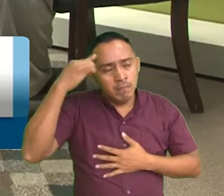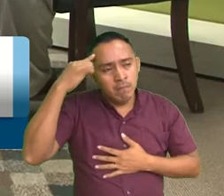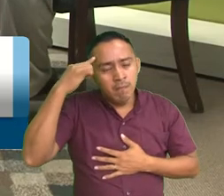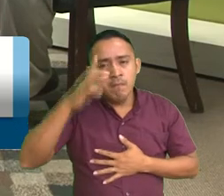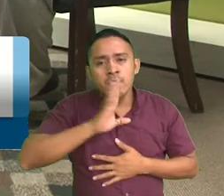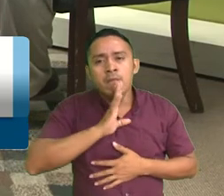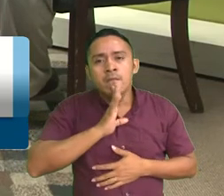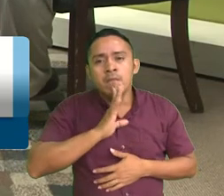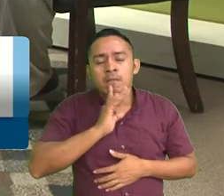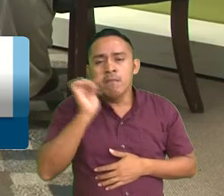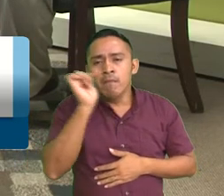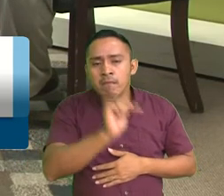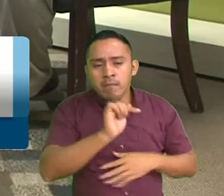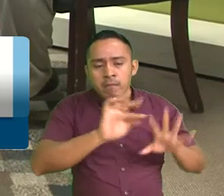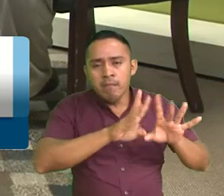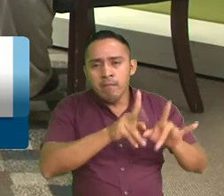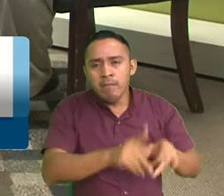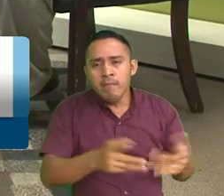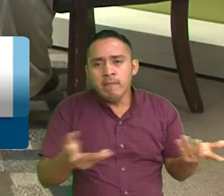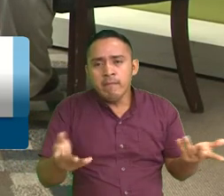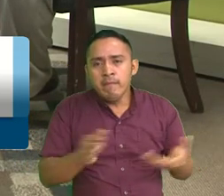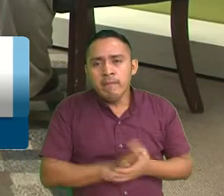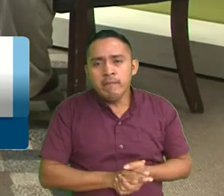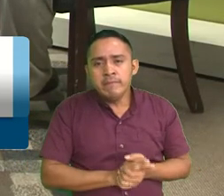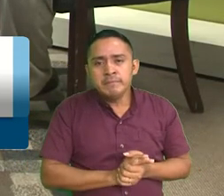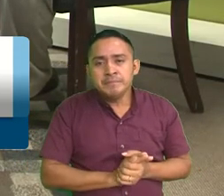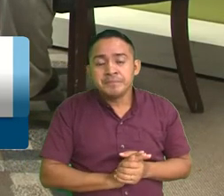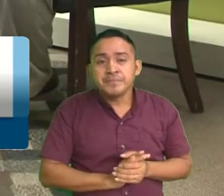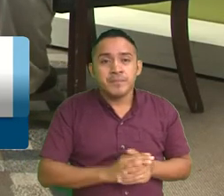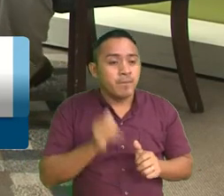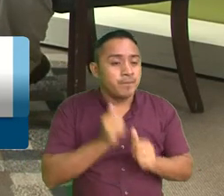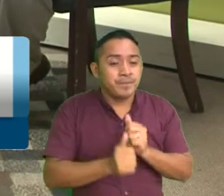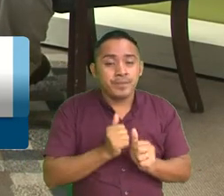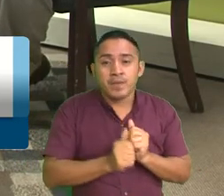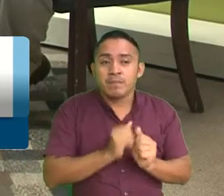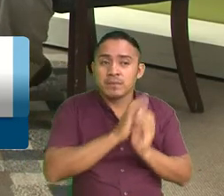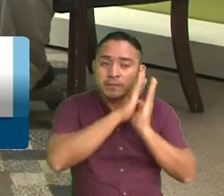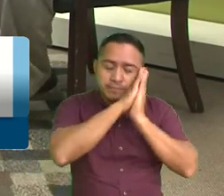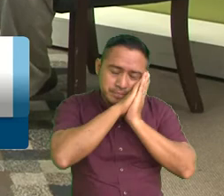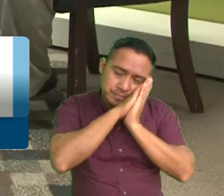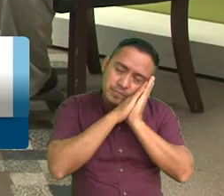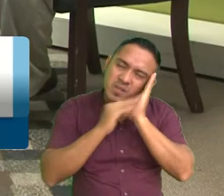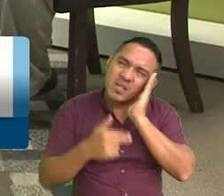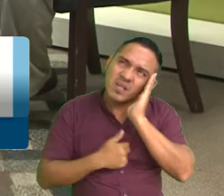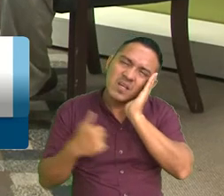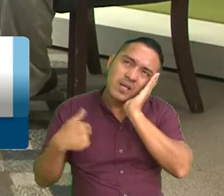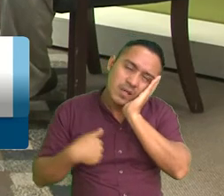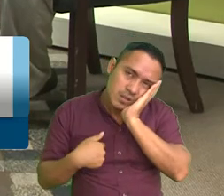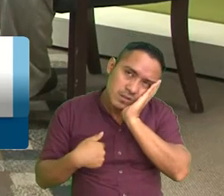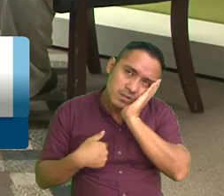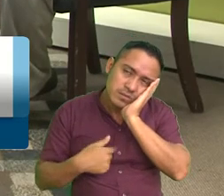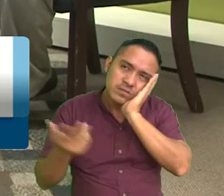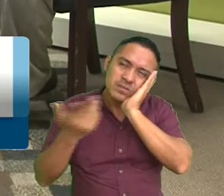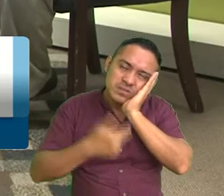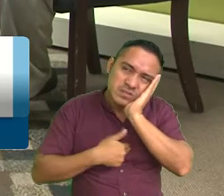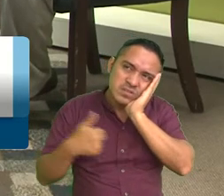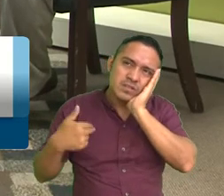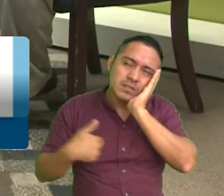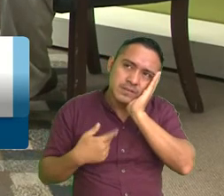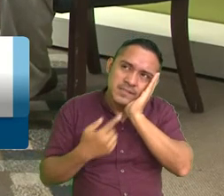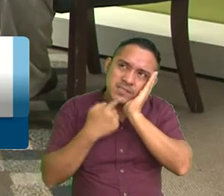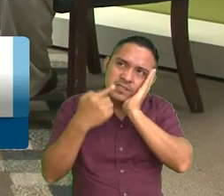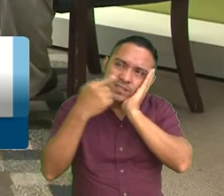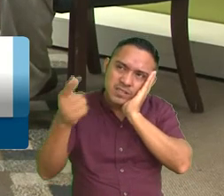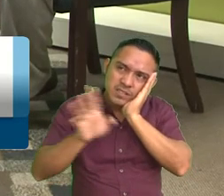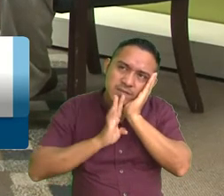la muchacha. Obviamente voy a dormir mal. ¿Y qué estará haciendo a esta hora? ¿Y qué está haciendo? ¿Y con quién